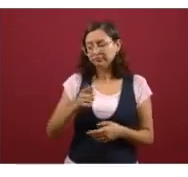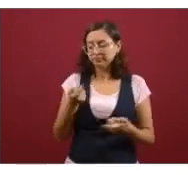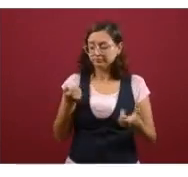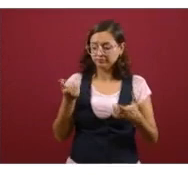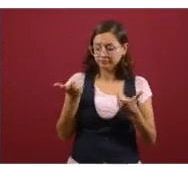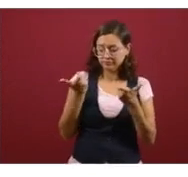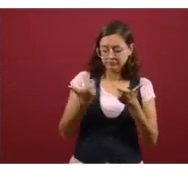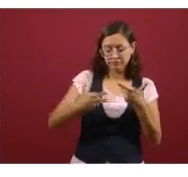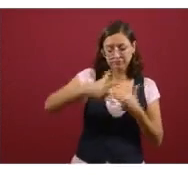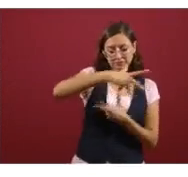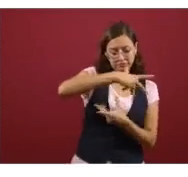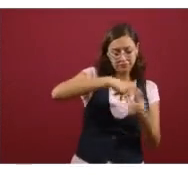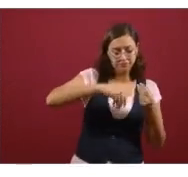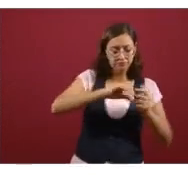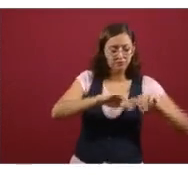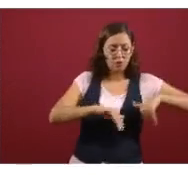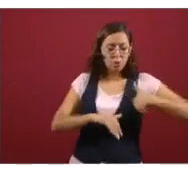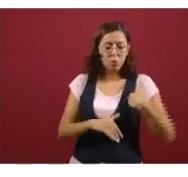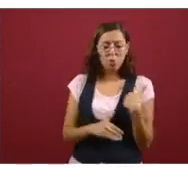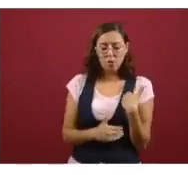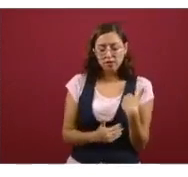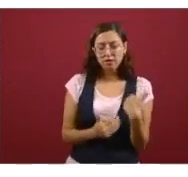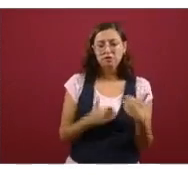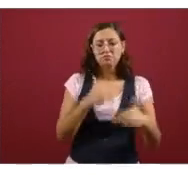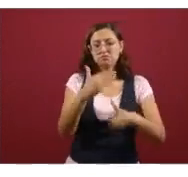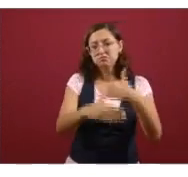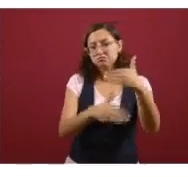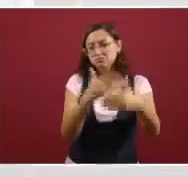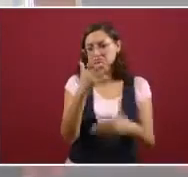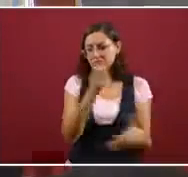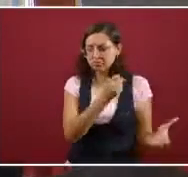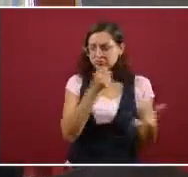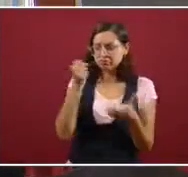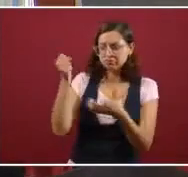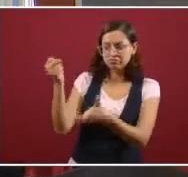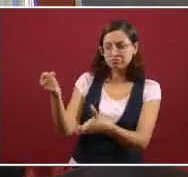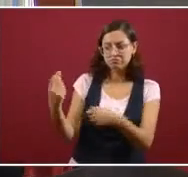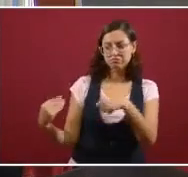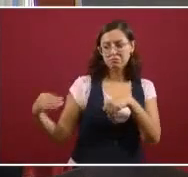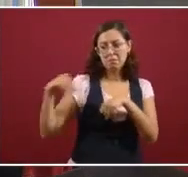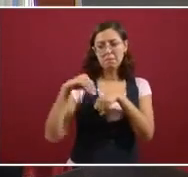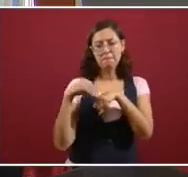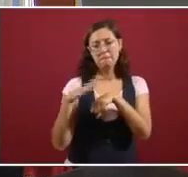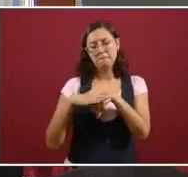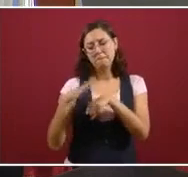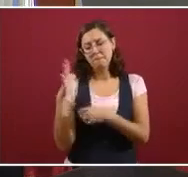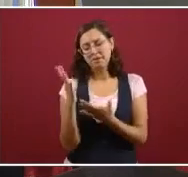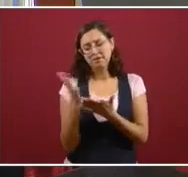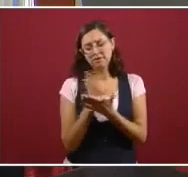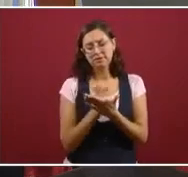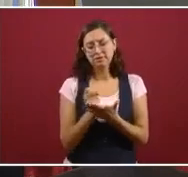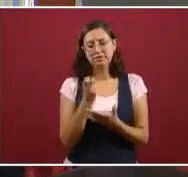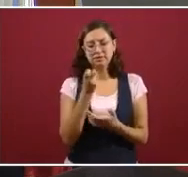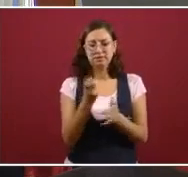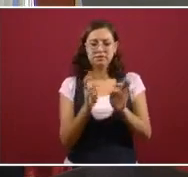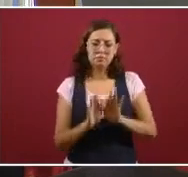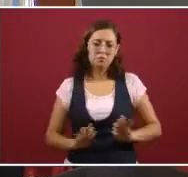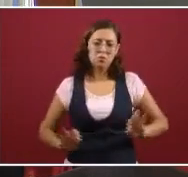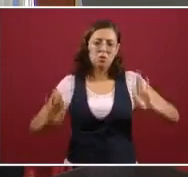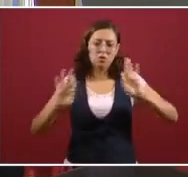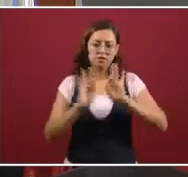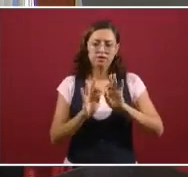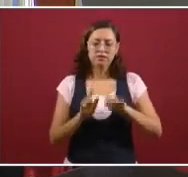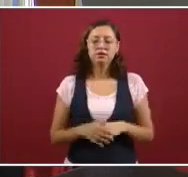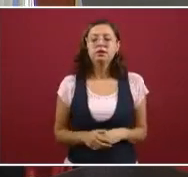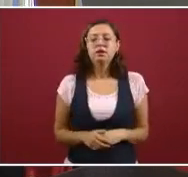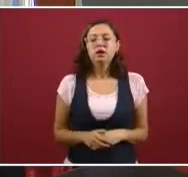se traduce necesariamente en mayores recursos para los trabajadores, y por eso esto es muy importante. Nos quedan algunos temas